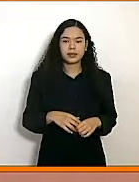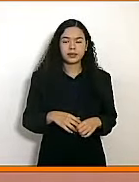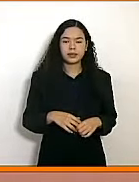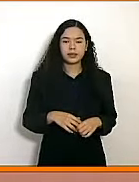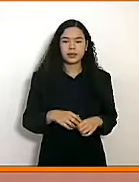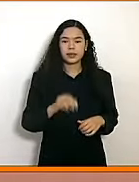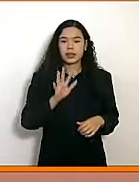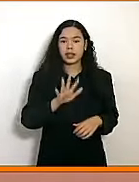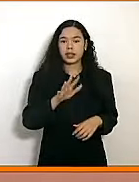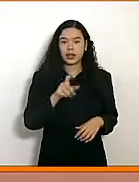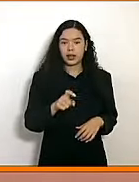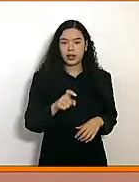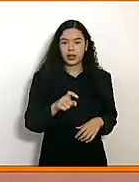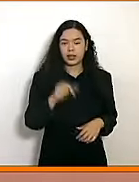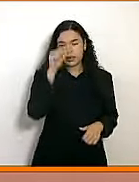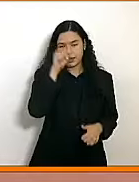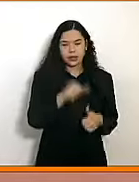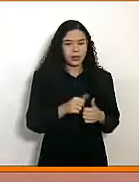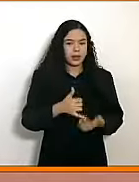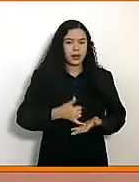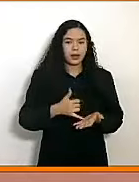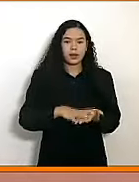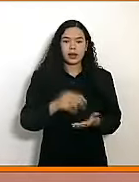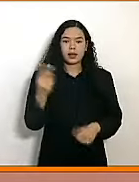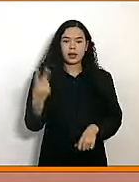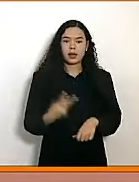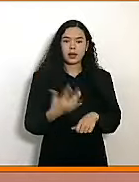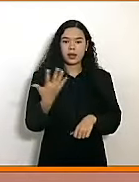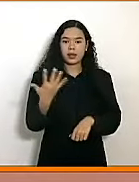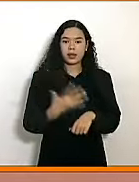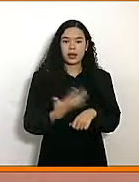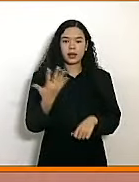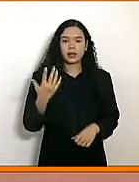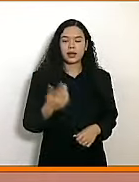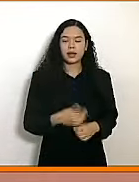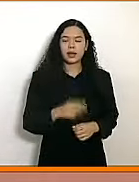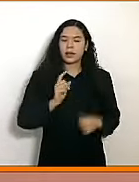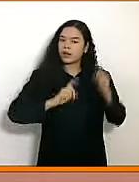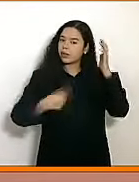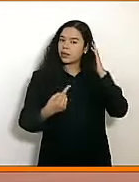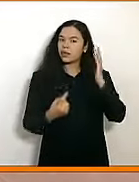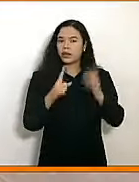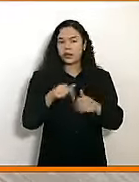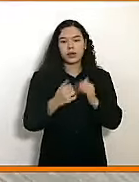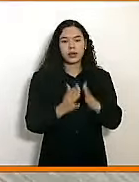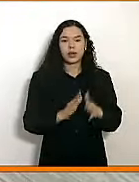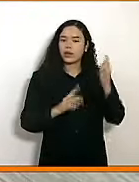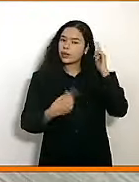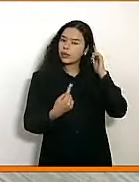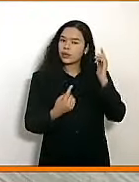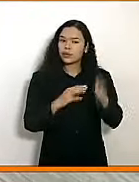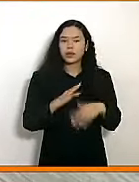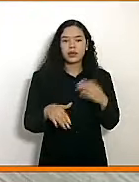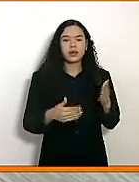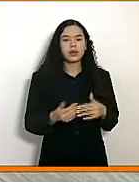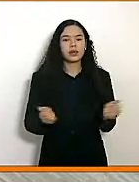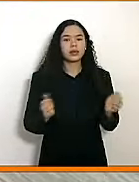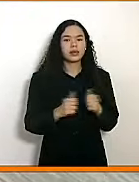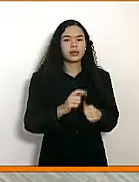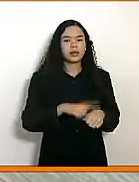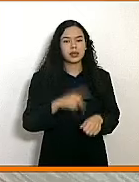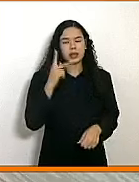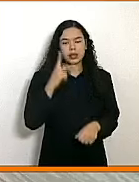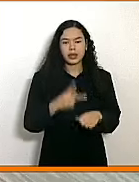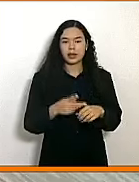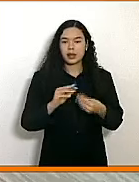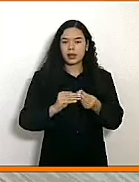Porque es 5X. Recuerda que tu premio se multiplica por 5 en Diaria. Y si eres jugador para más uno, vamos a